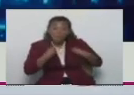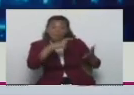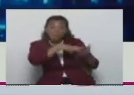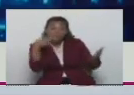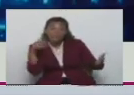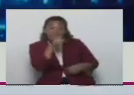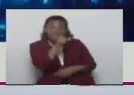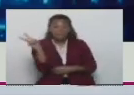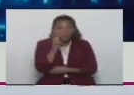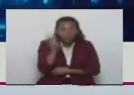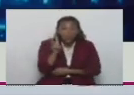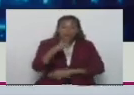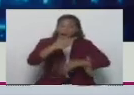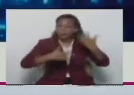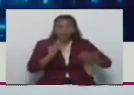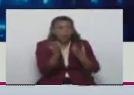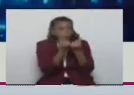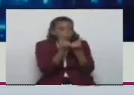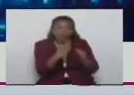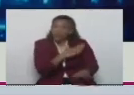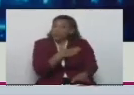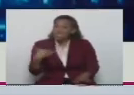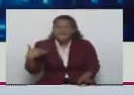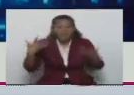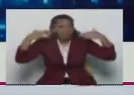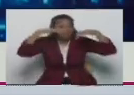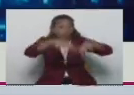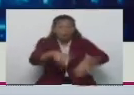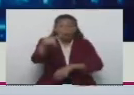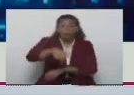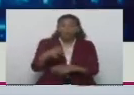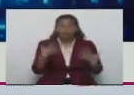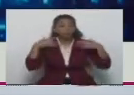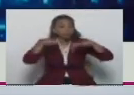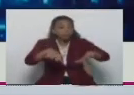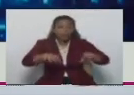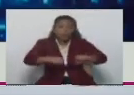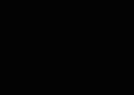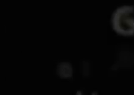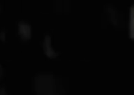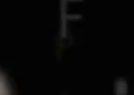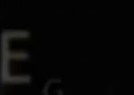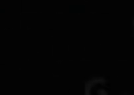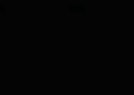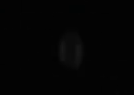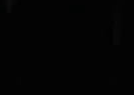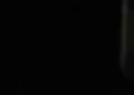en Miami, que tienen su actividad económica, no quieren la invasión a Venezuela, no quieren destruir a Venezuela.